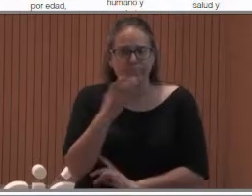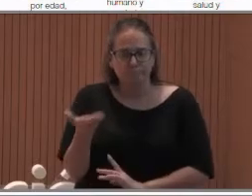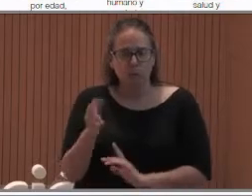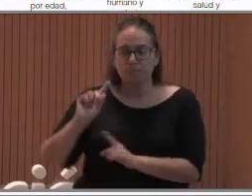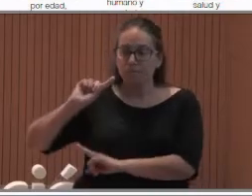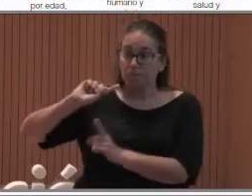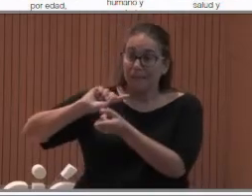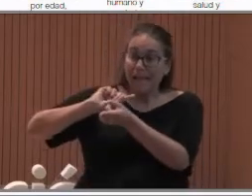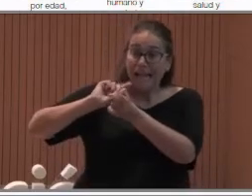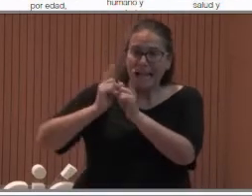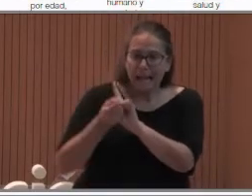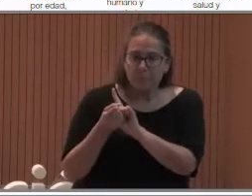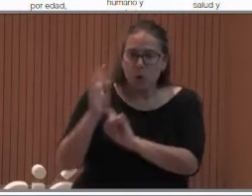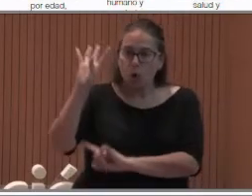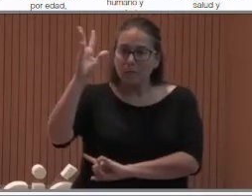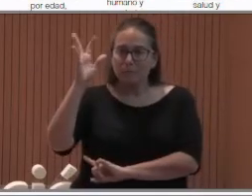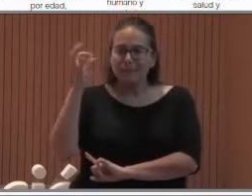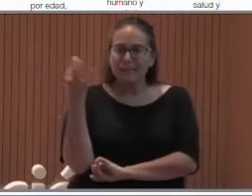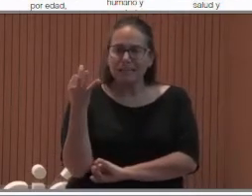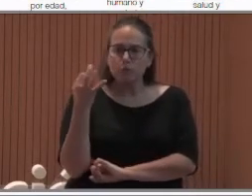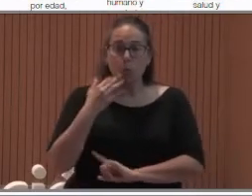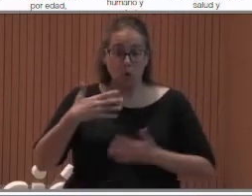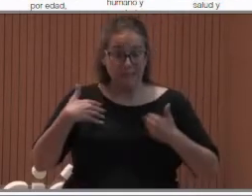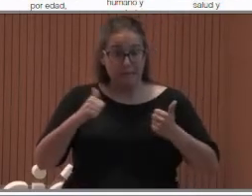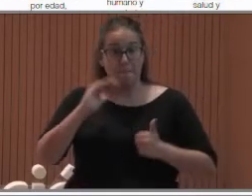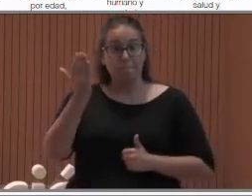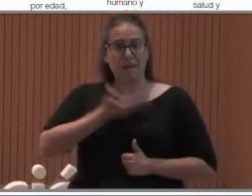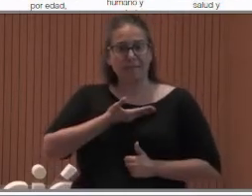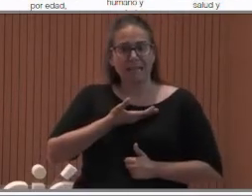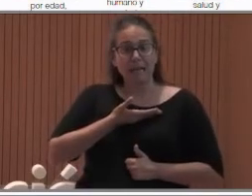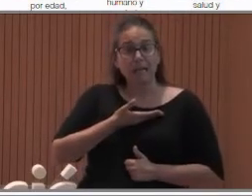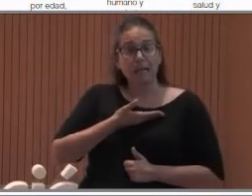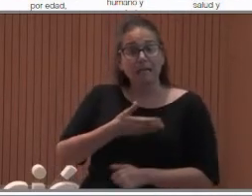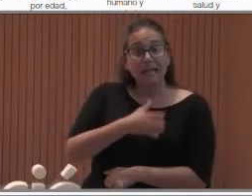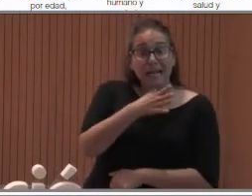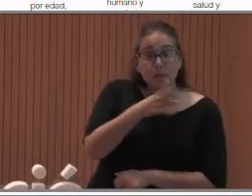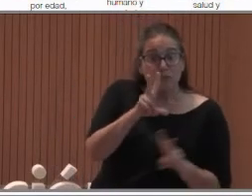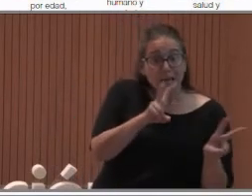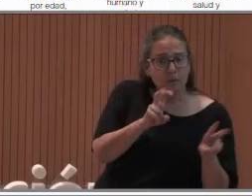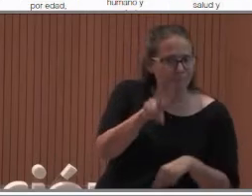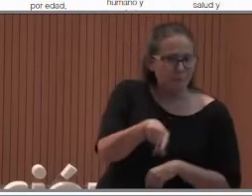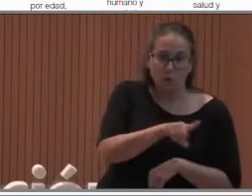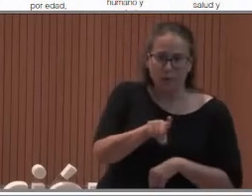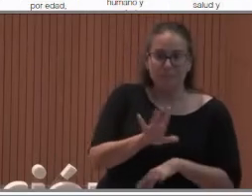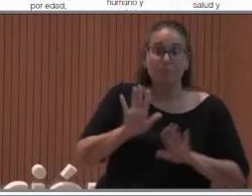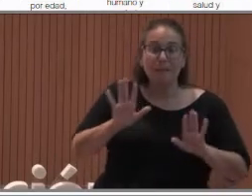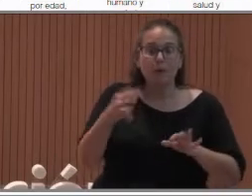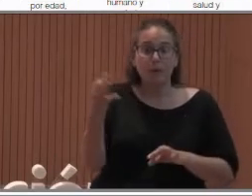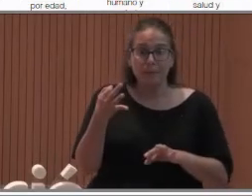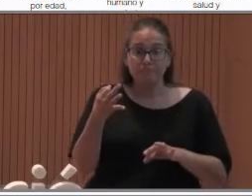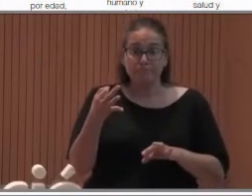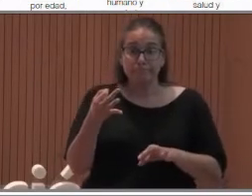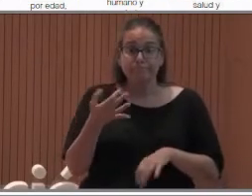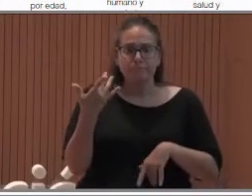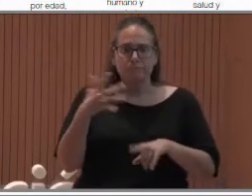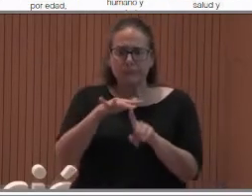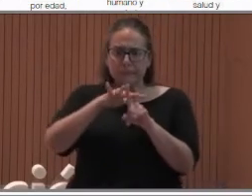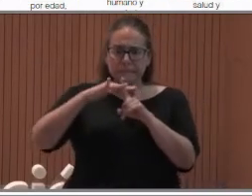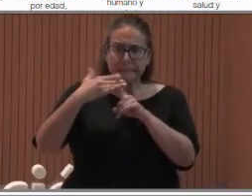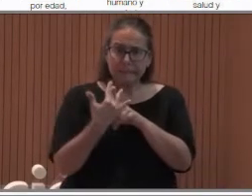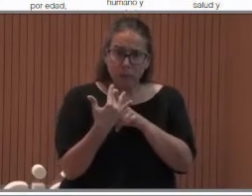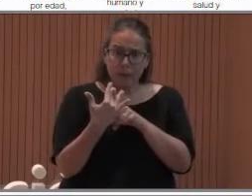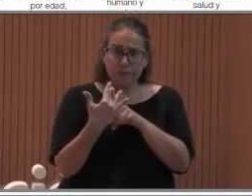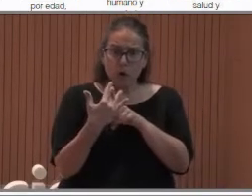amplificador de los impactos en salud. No es que sea la causa de enfermedades nuevas, pero lo que hace es modificar las circunstancias